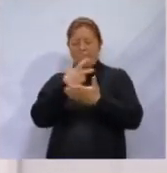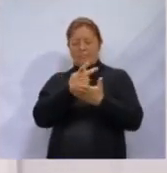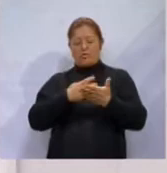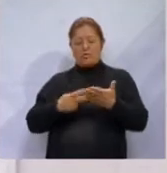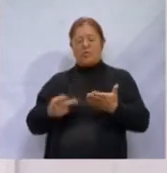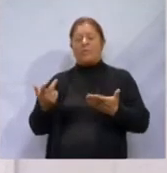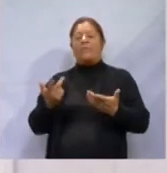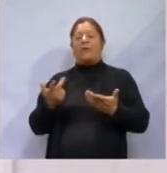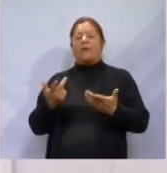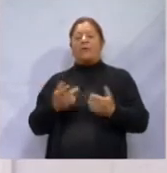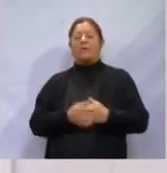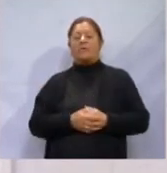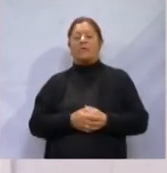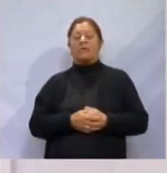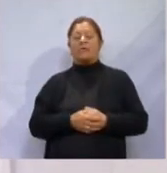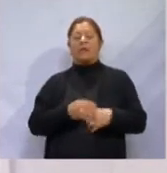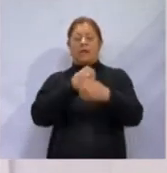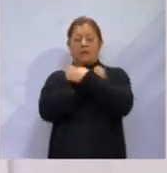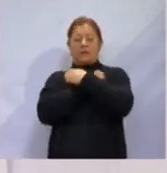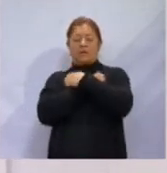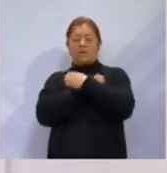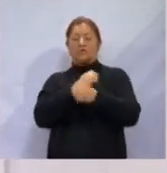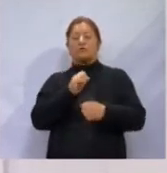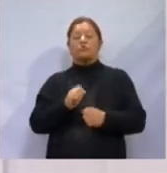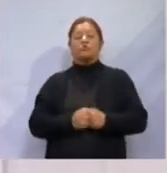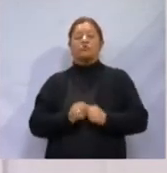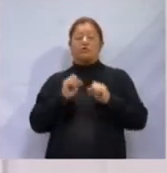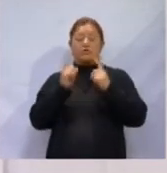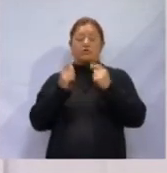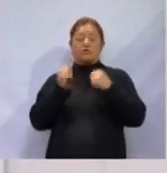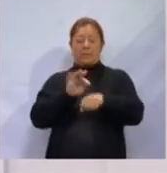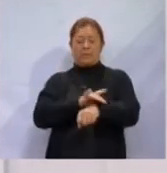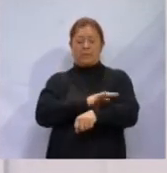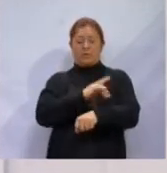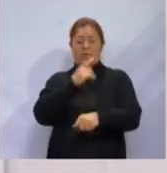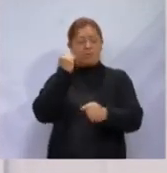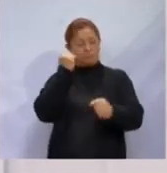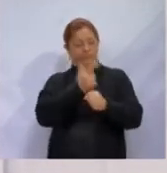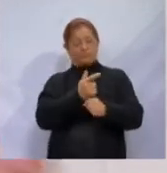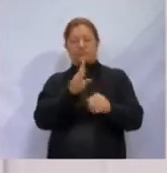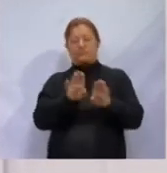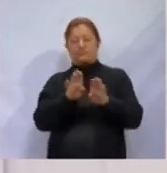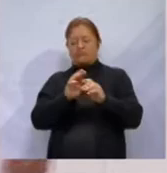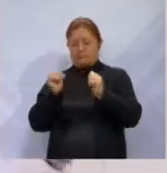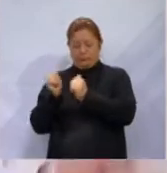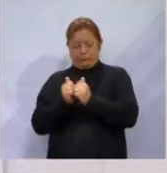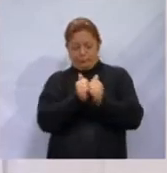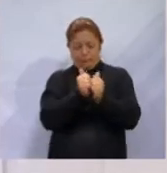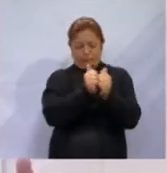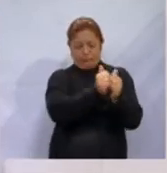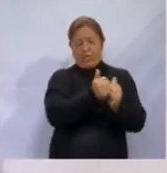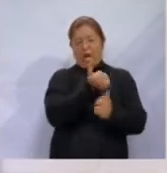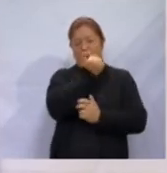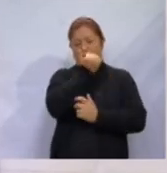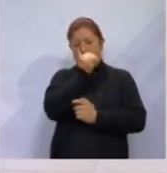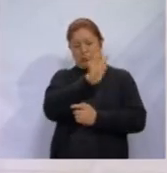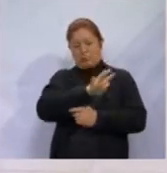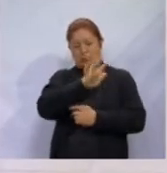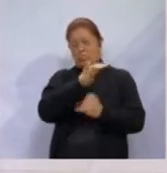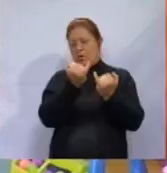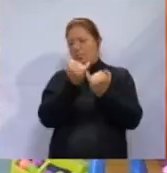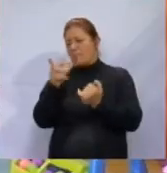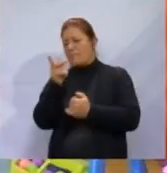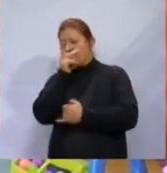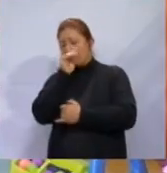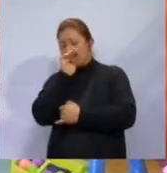educación socioemocional, en donde podemos encontrar estrategias importantes para el acompañamiento a los estudiantes, a los alumnos y a los padres de